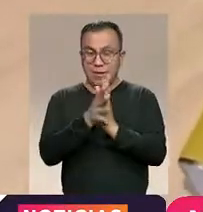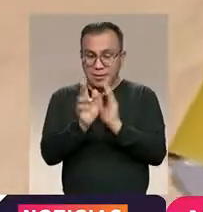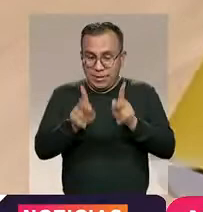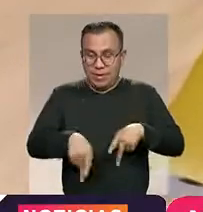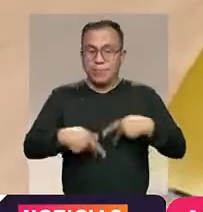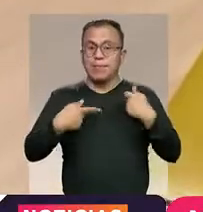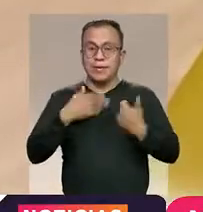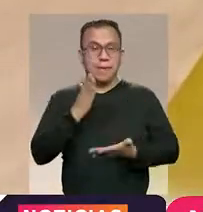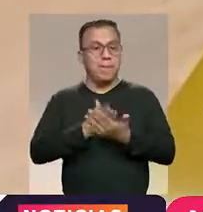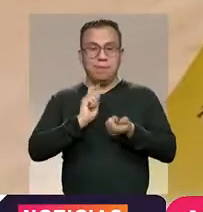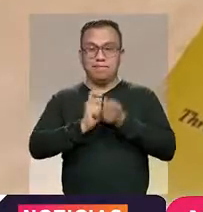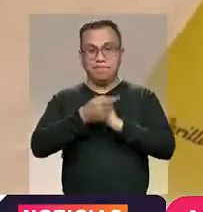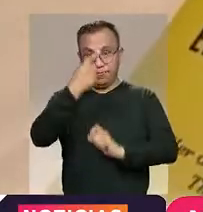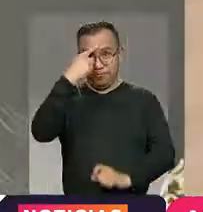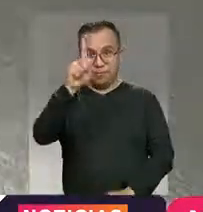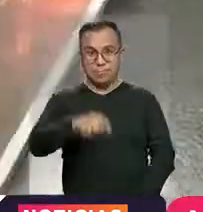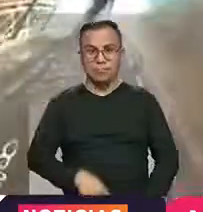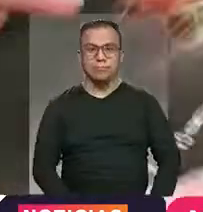puede cambiar en segundos.